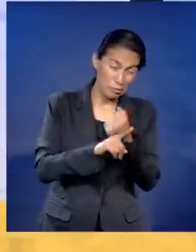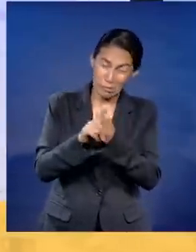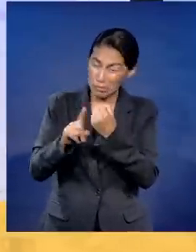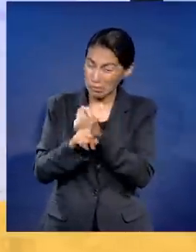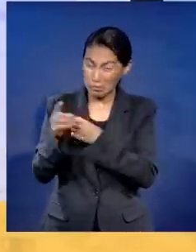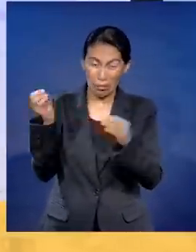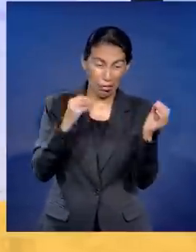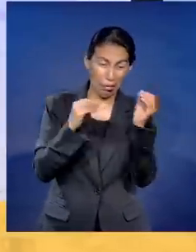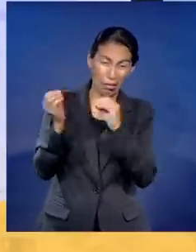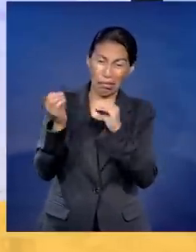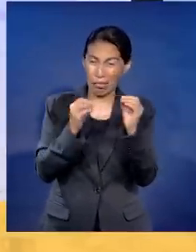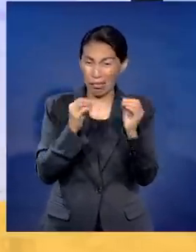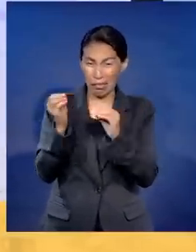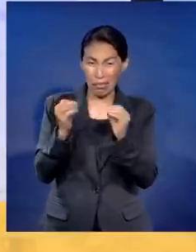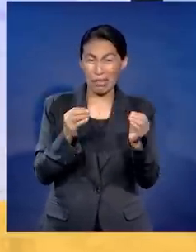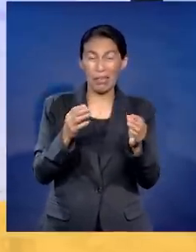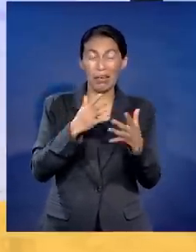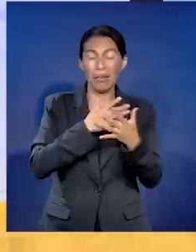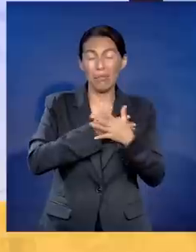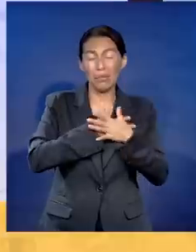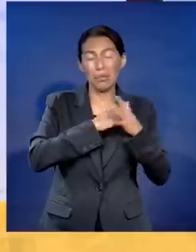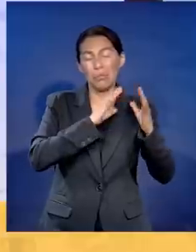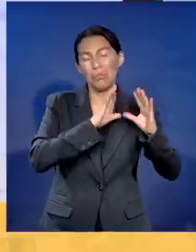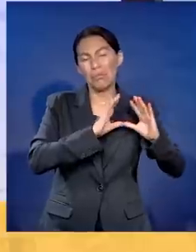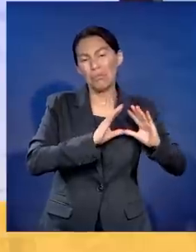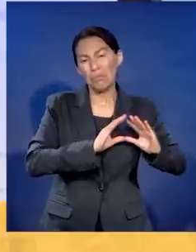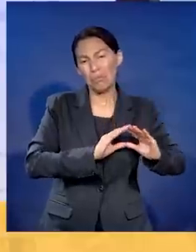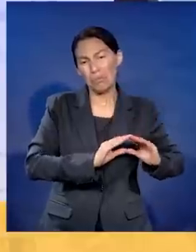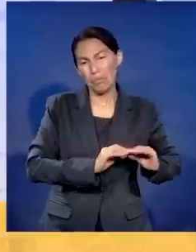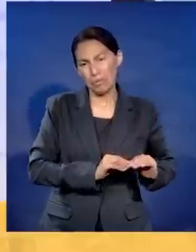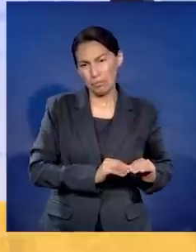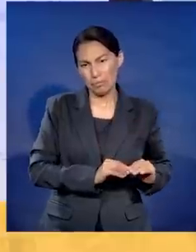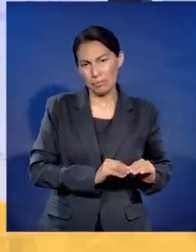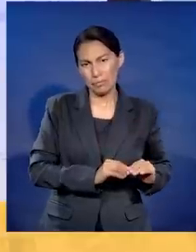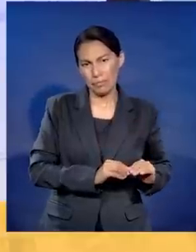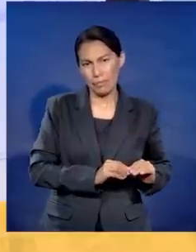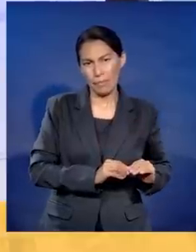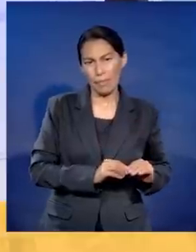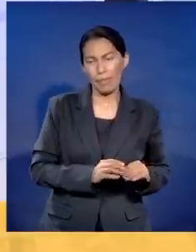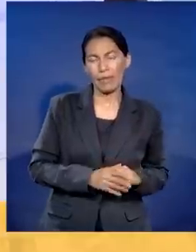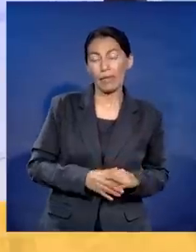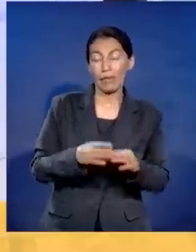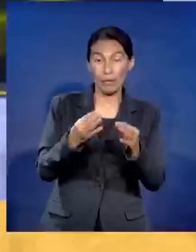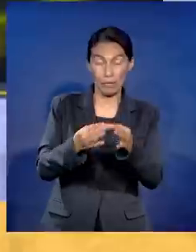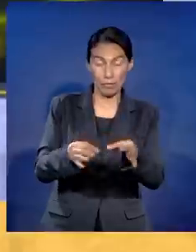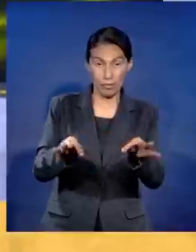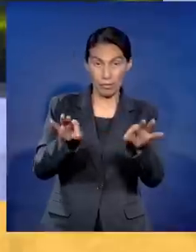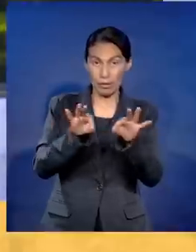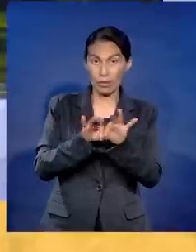no andes pensando. Y empiezan los pleitos. Y ese amor que usted traía se deshizo.